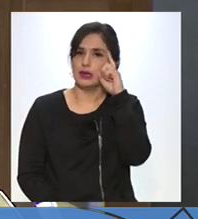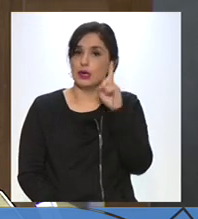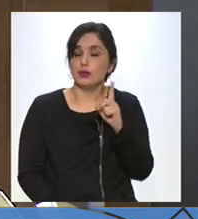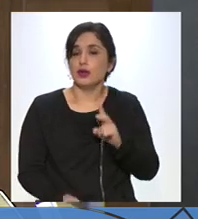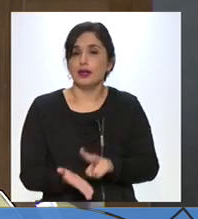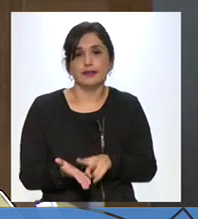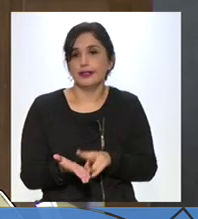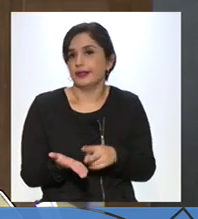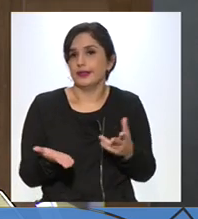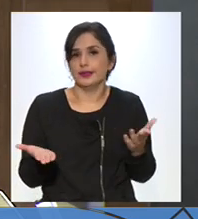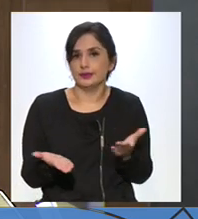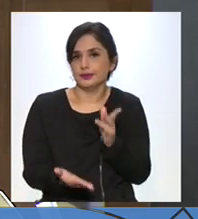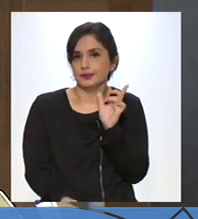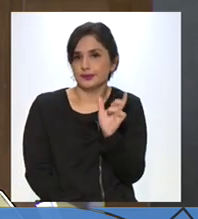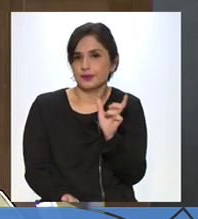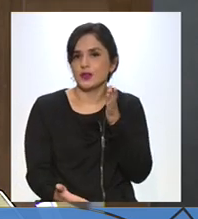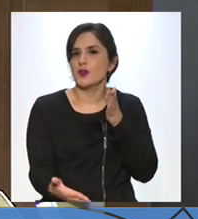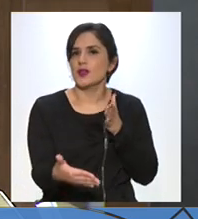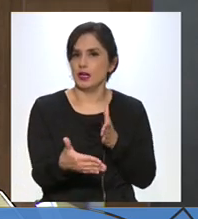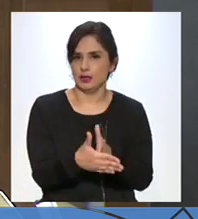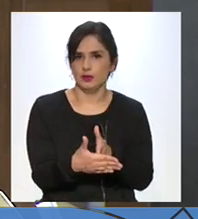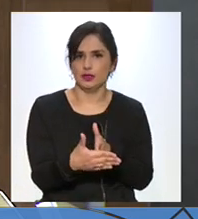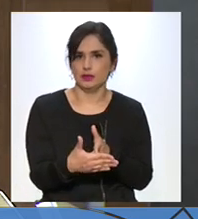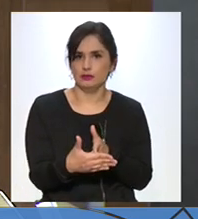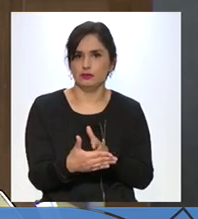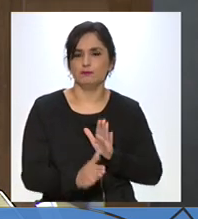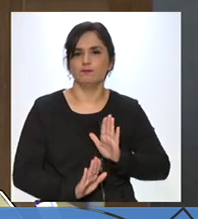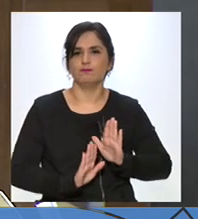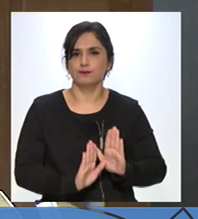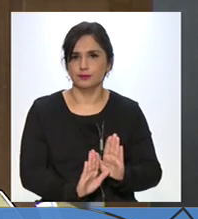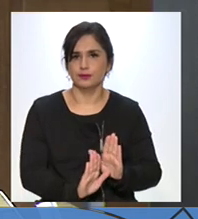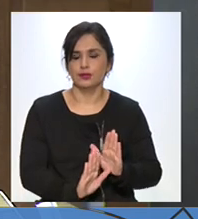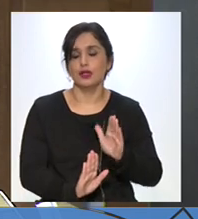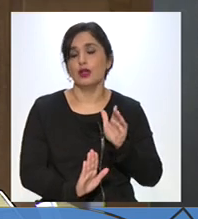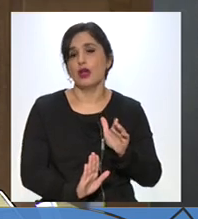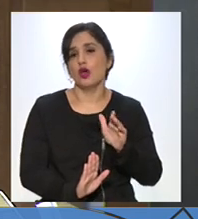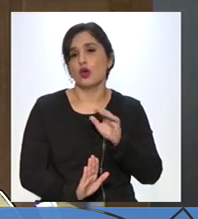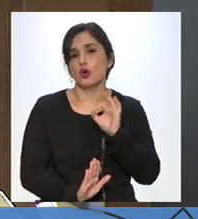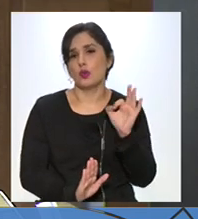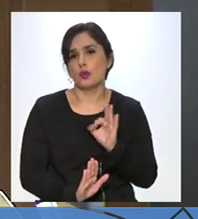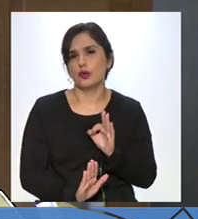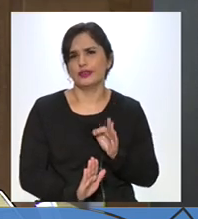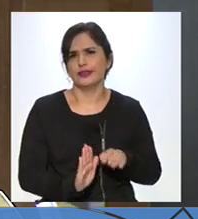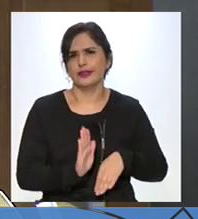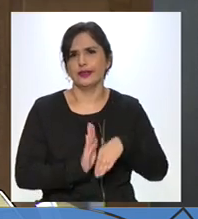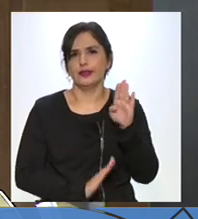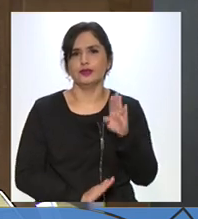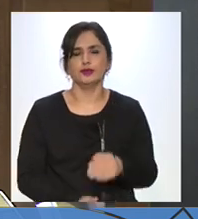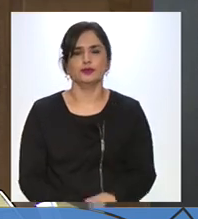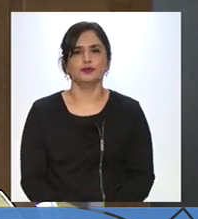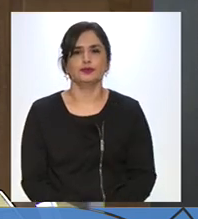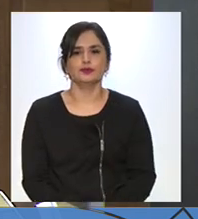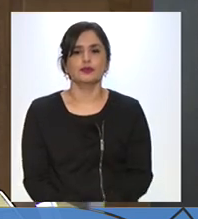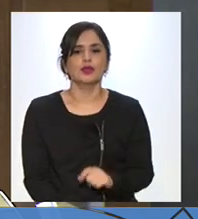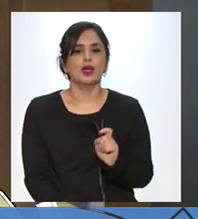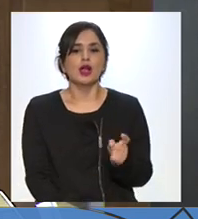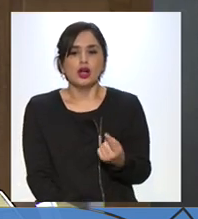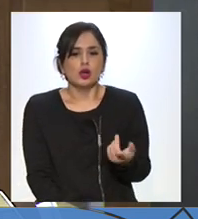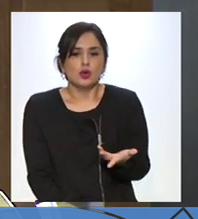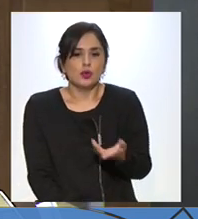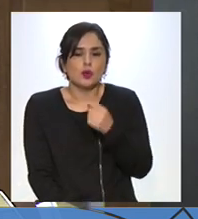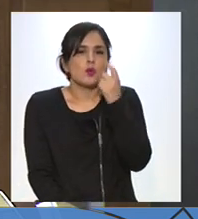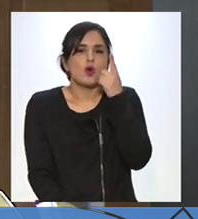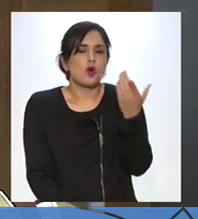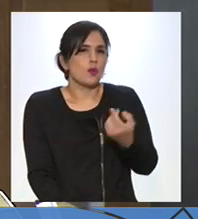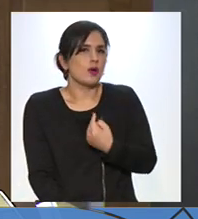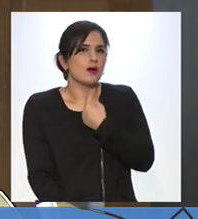real, poner freno a eso con una tasa muy alta. Lo primero es, la primera pregunta, ¿cuáles van a ser los